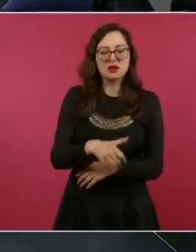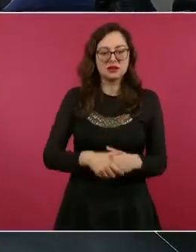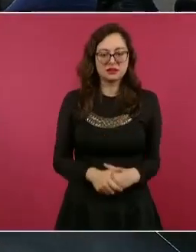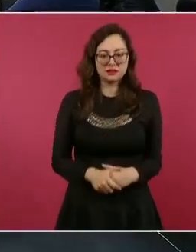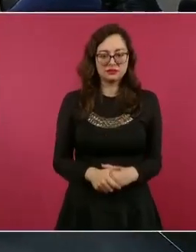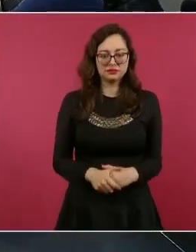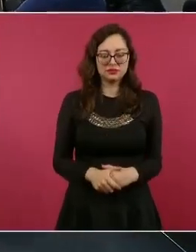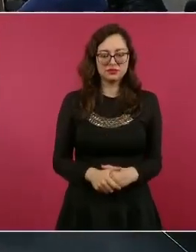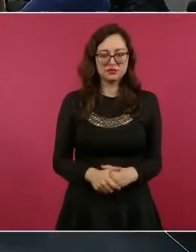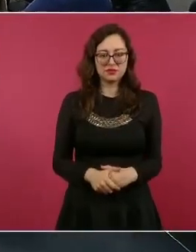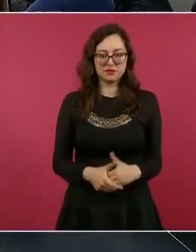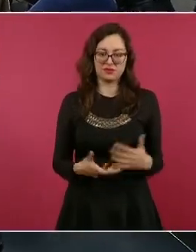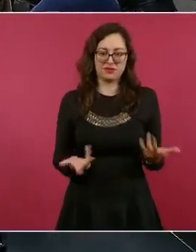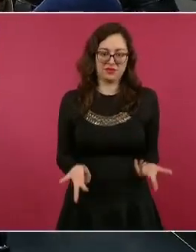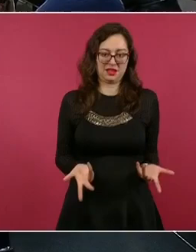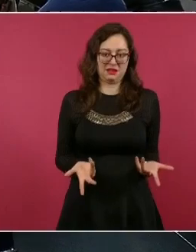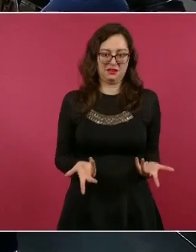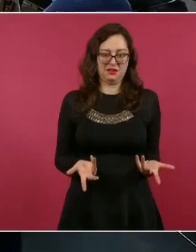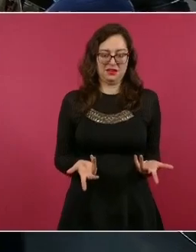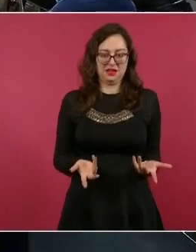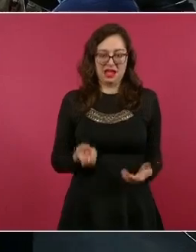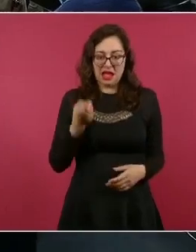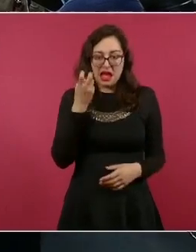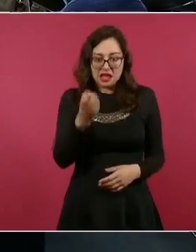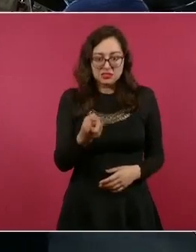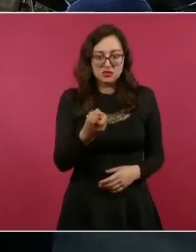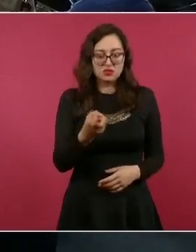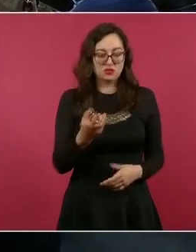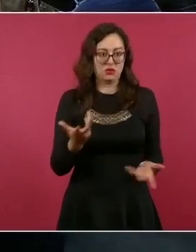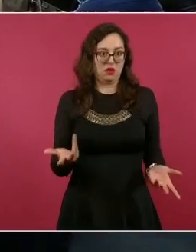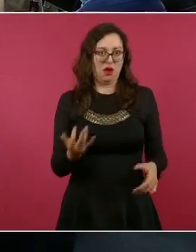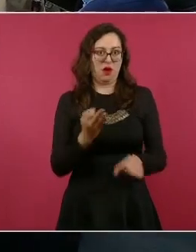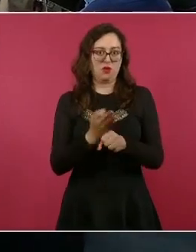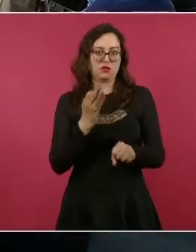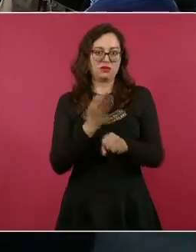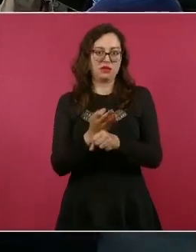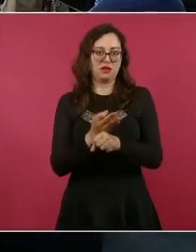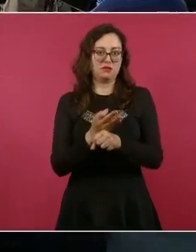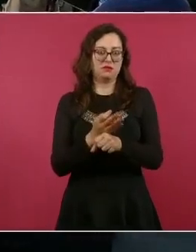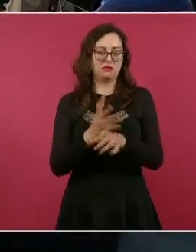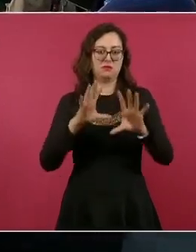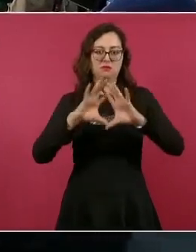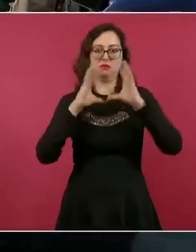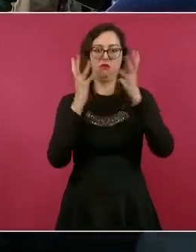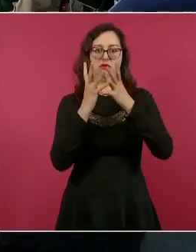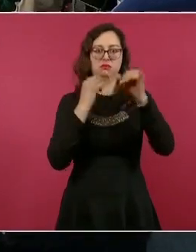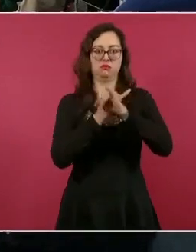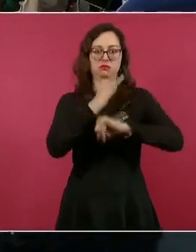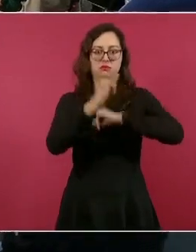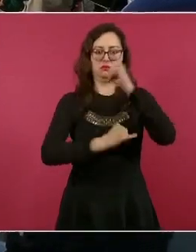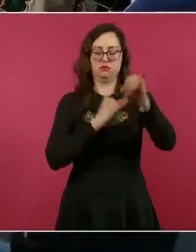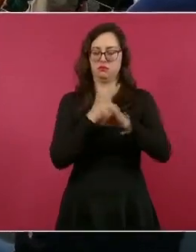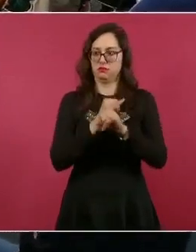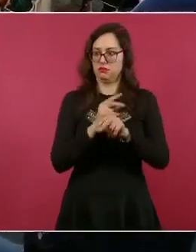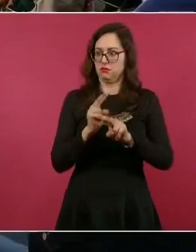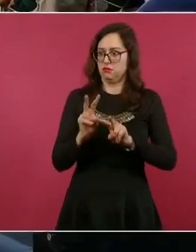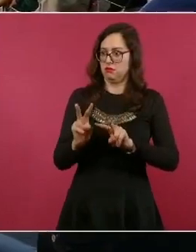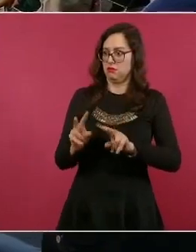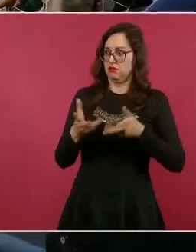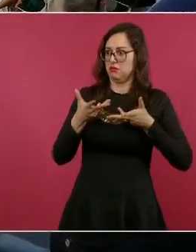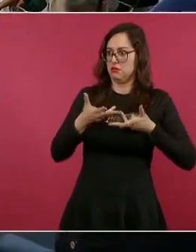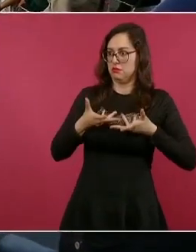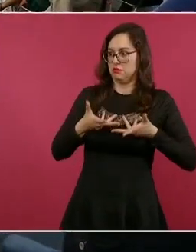no va a responder la comunidad internacional como lo está haciendo cuando se trata de un